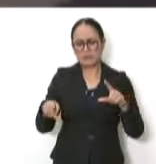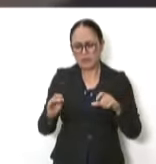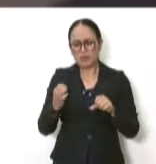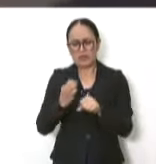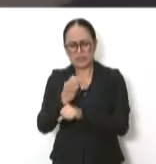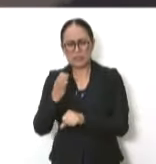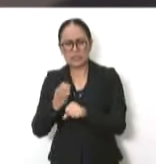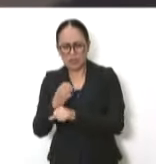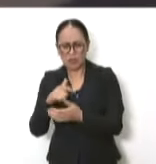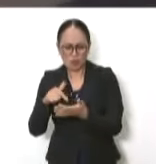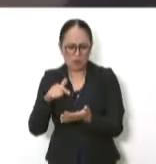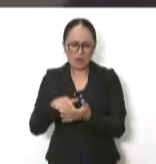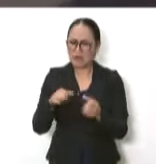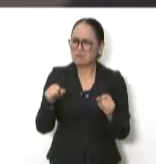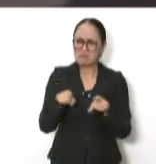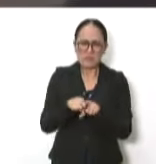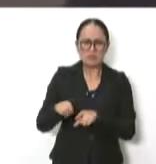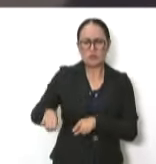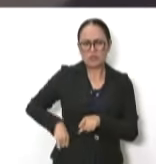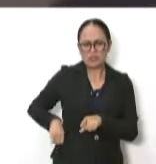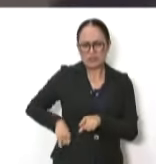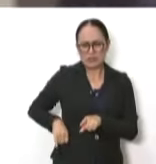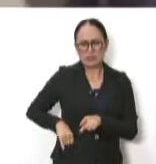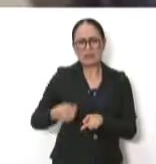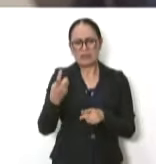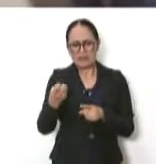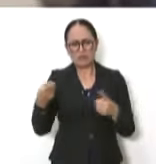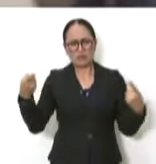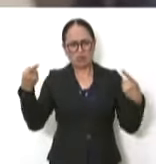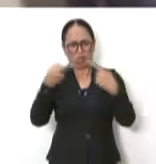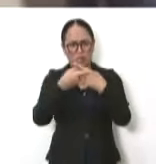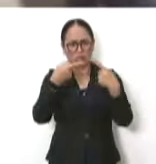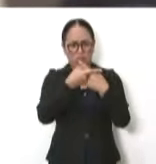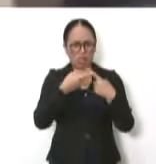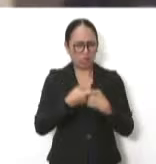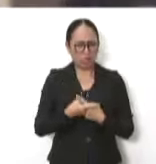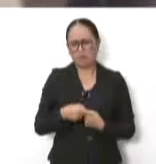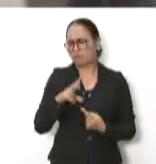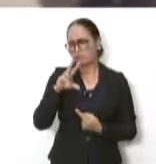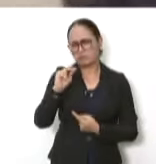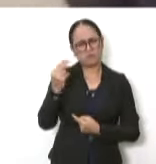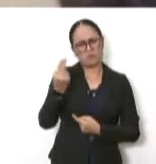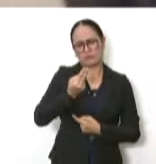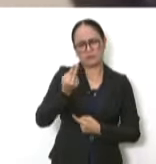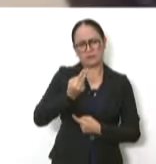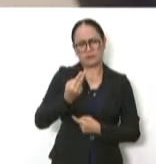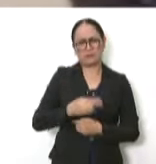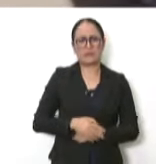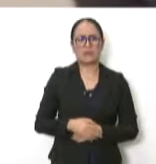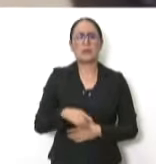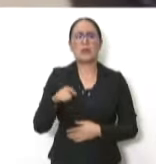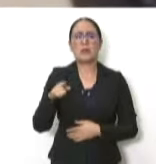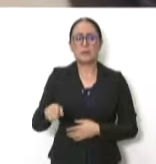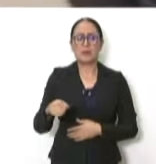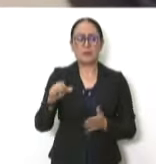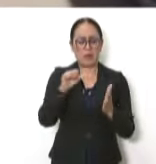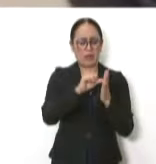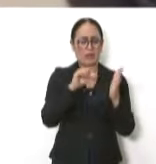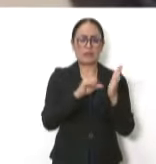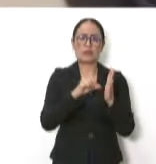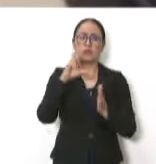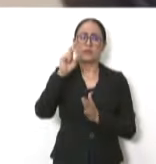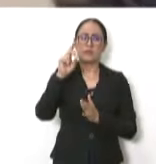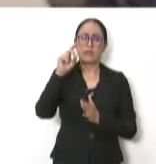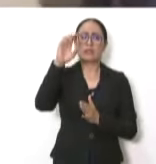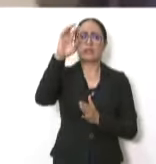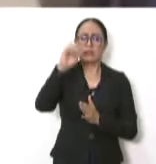relevantes en el ámbito estatal sin que esto implique que trasciendan lo nacional. Lo que pasa es que, lo que dice el artículo 39, es que